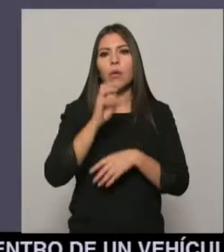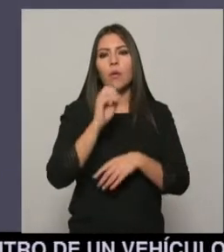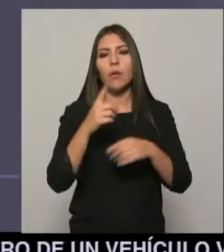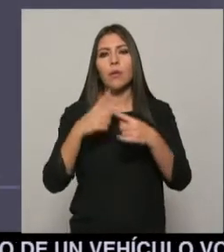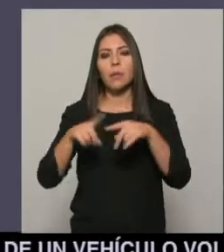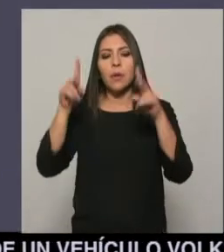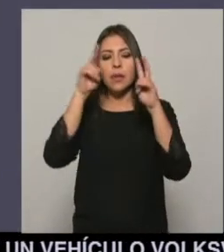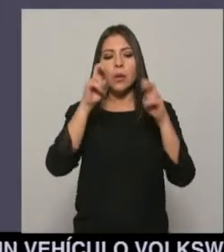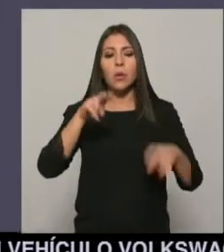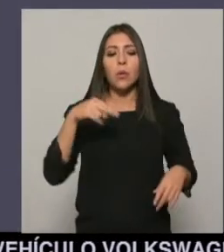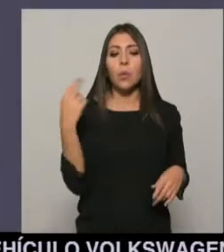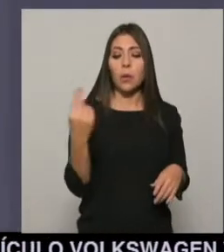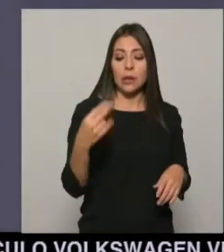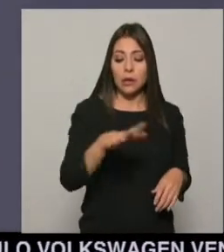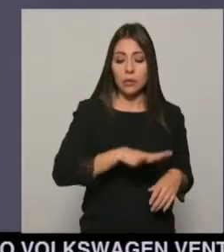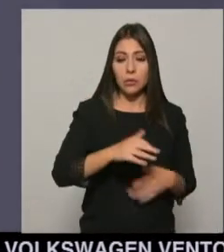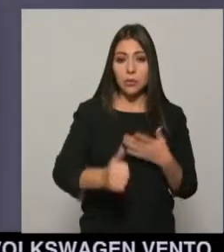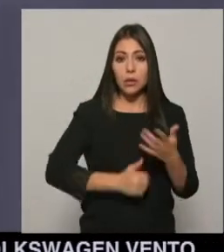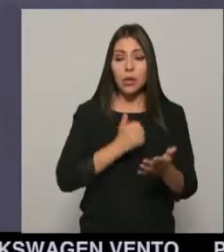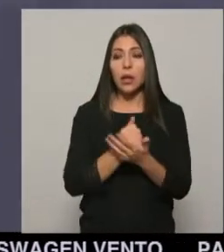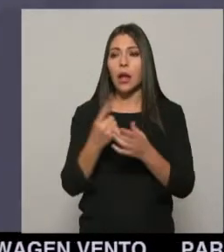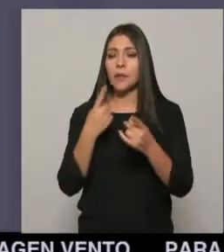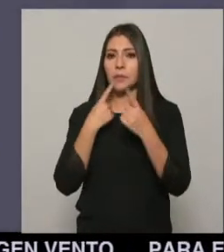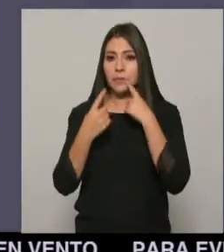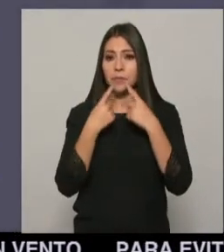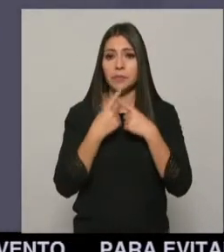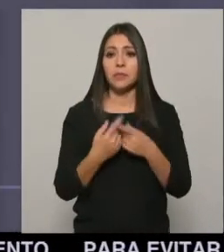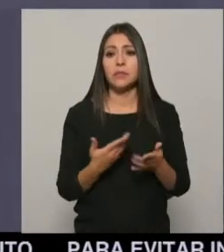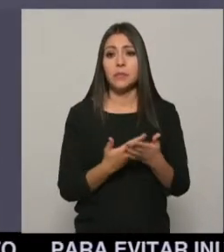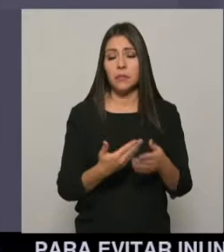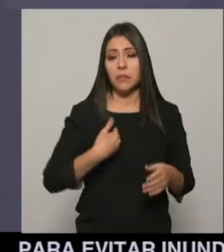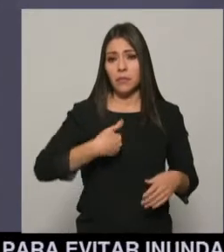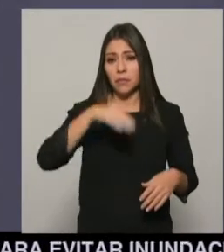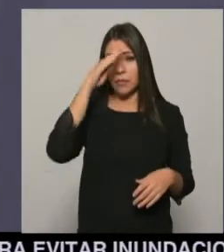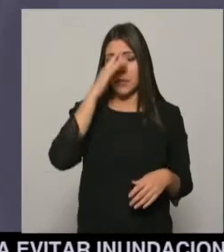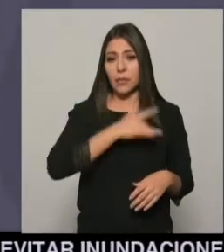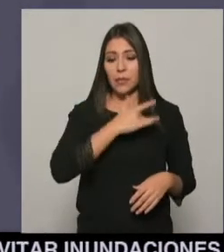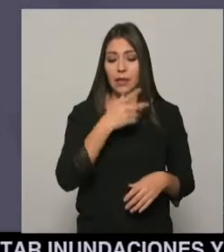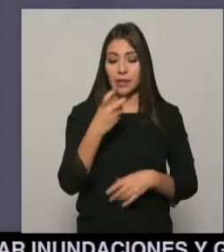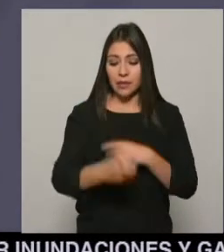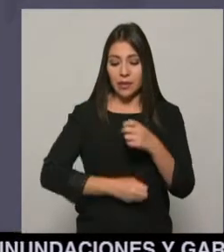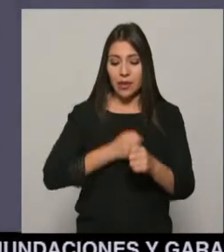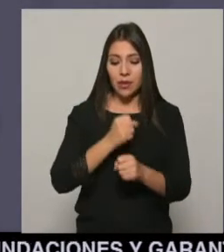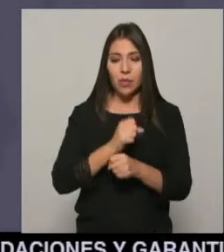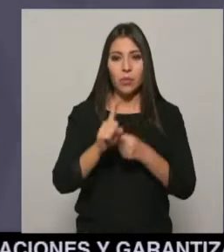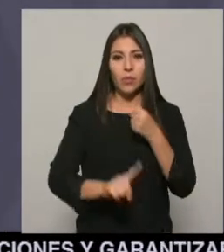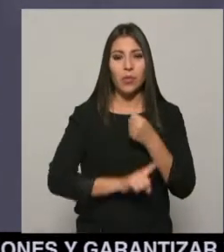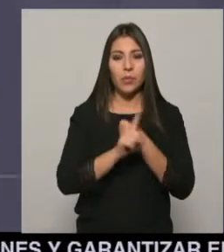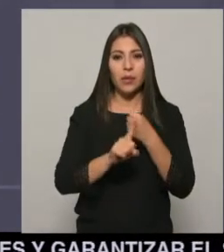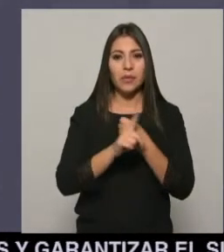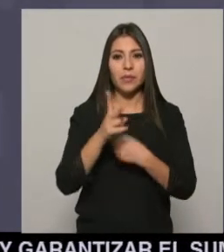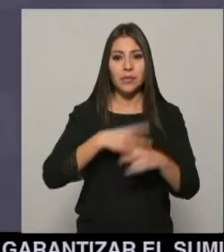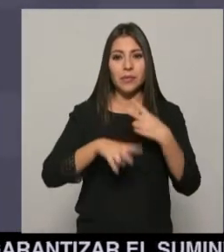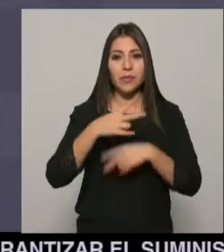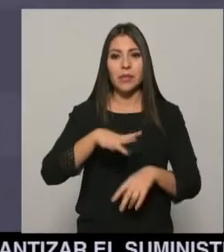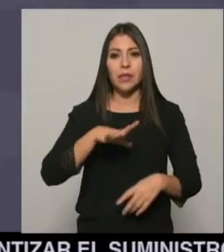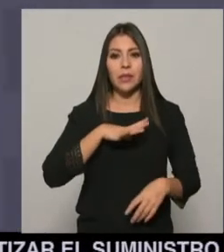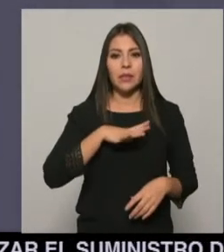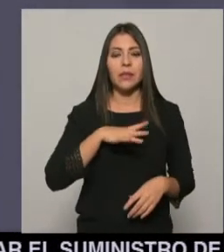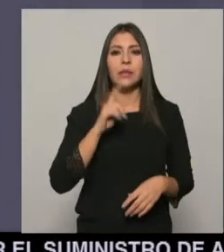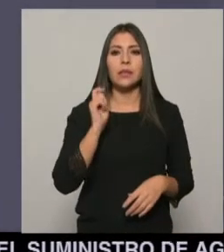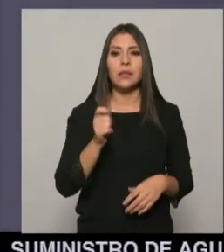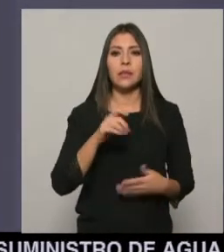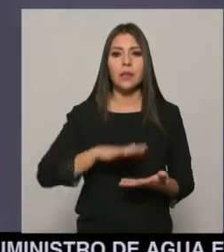temas urgentes para la ciudadanía. Me parece que la problemática que hemos enfrentado en este año es que la